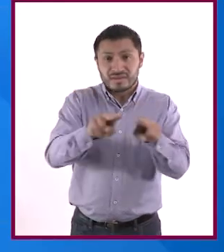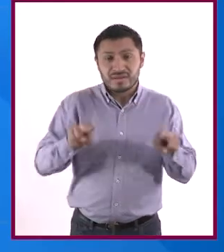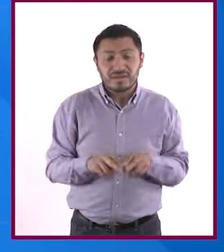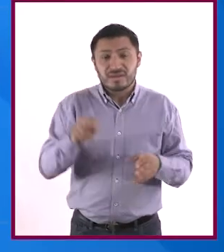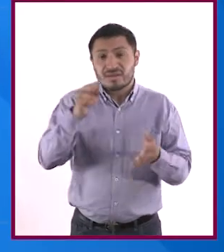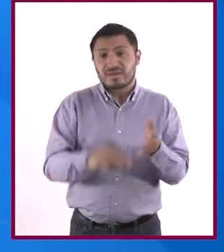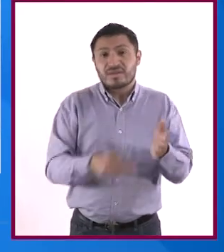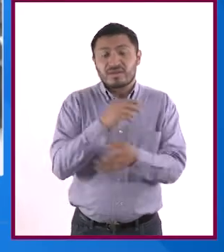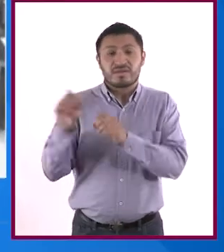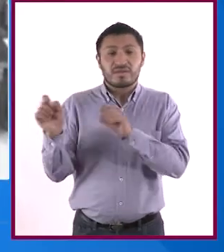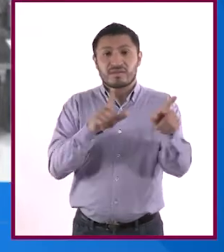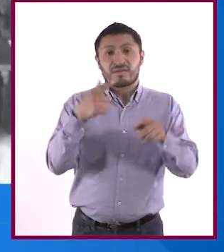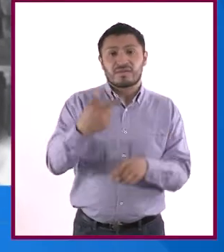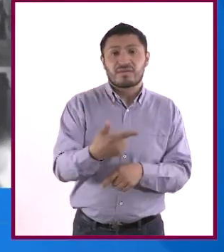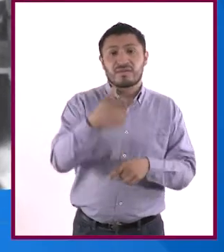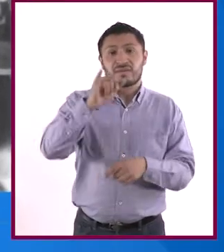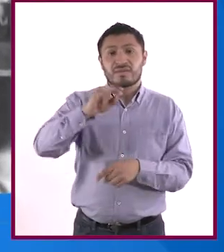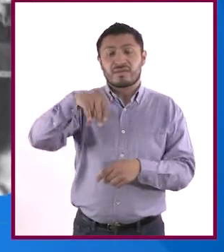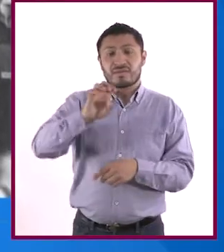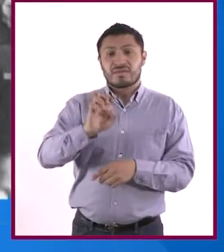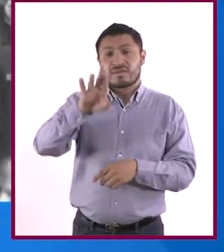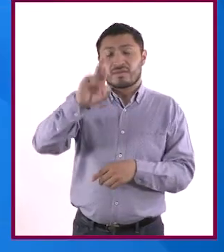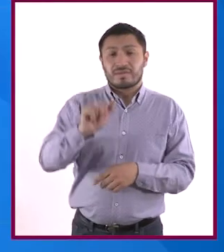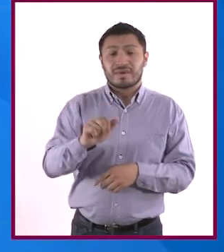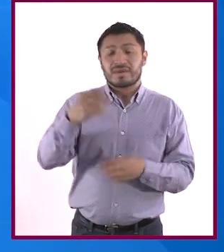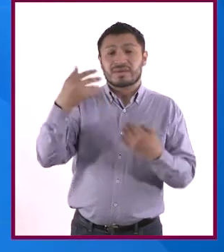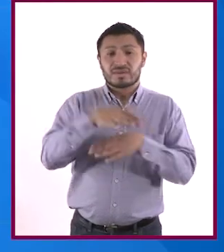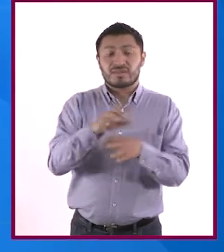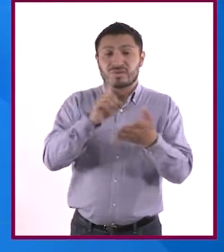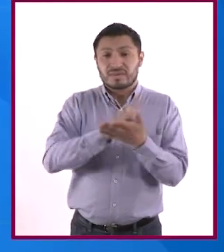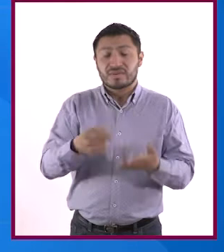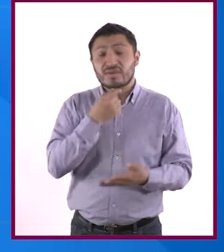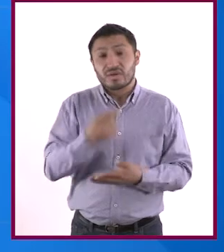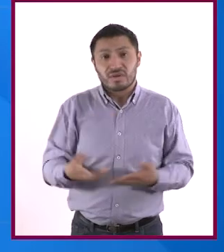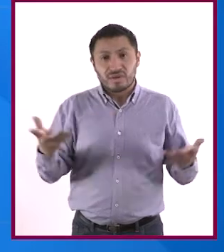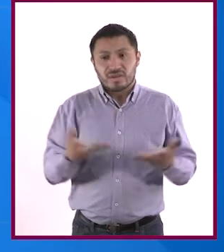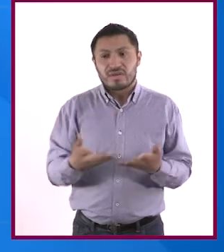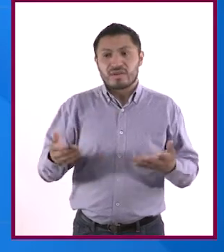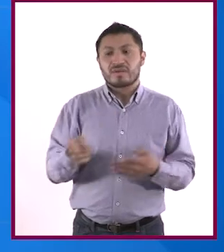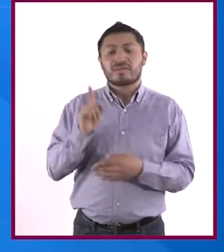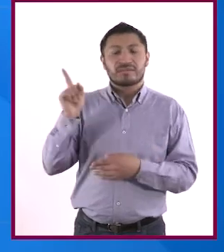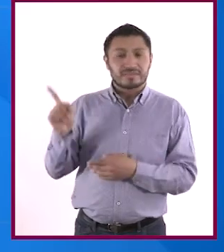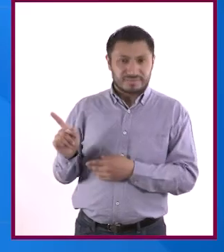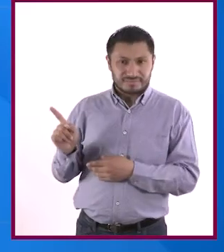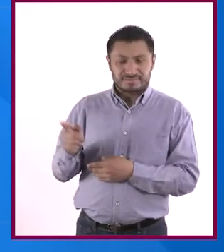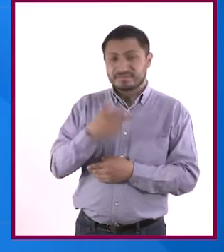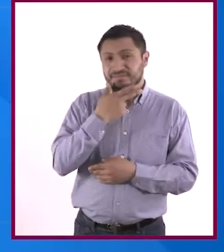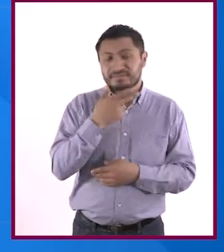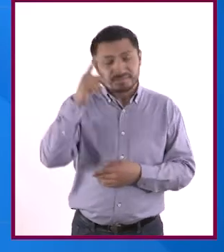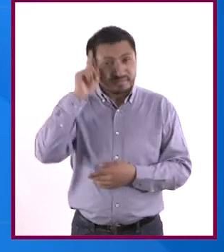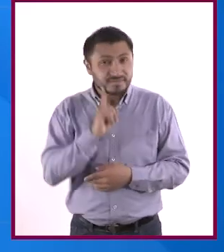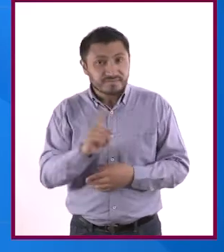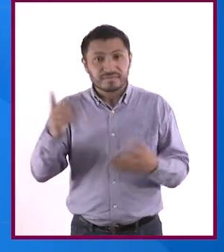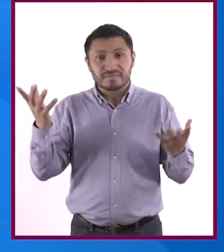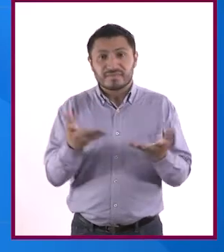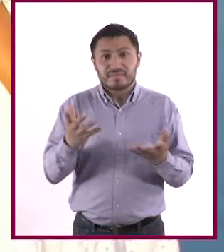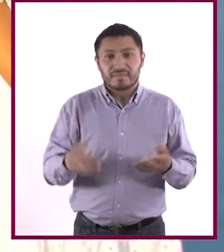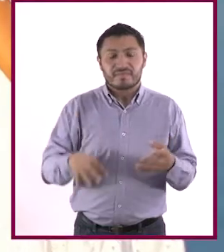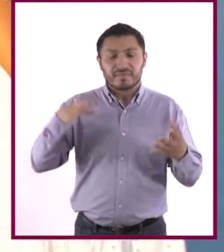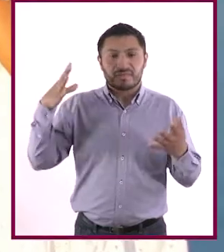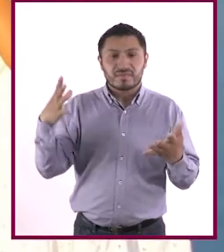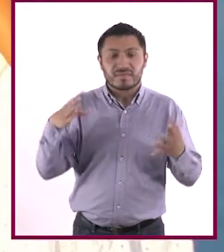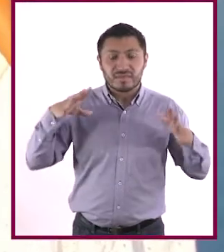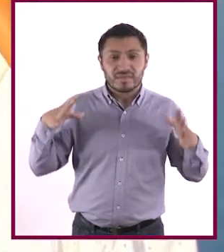la Declaración de Ginebra sobre los Derechos del Niño, elaborada por Eglantine Jeff, fundadora de Save the Children